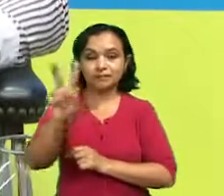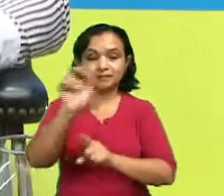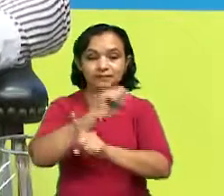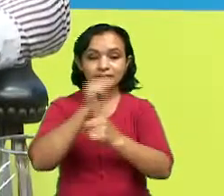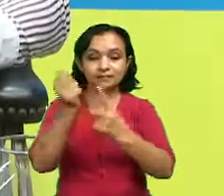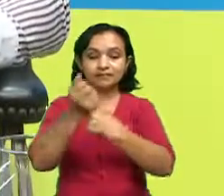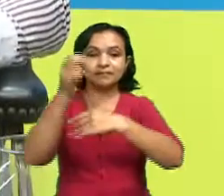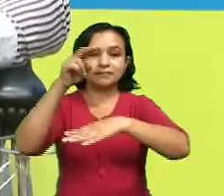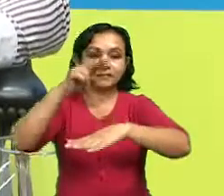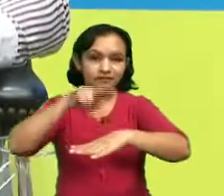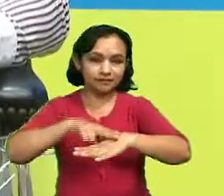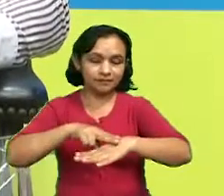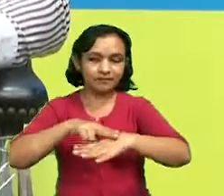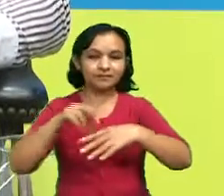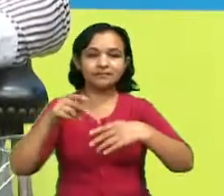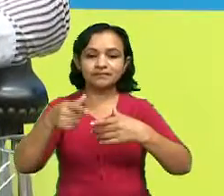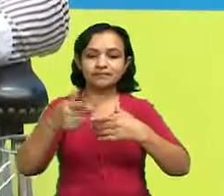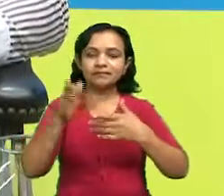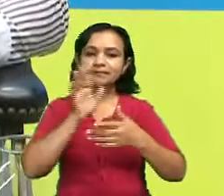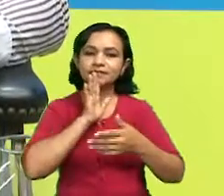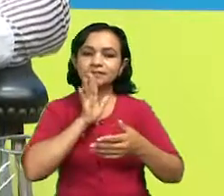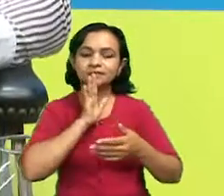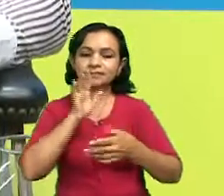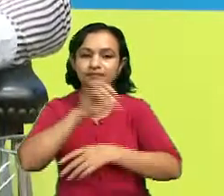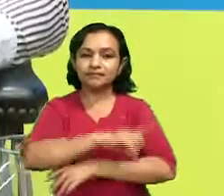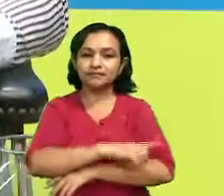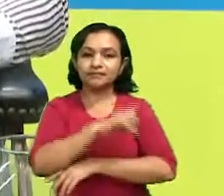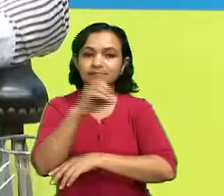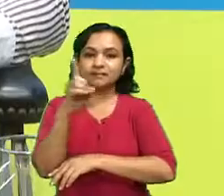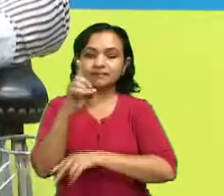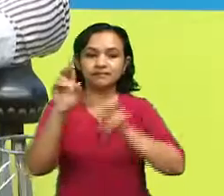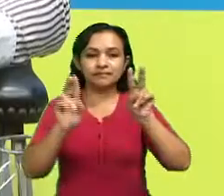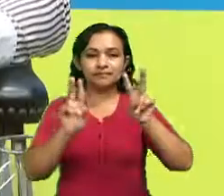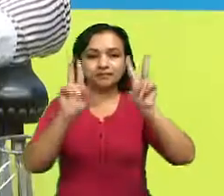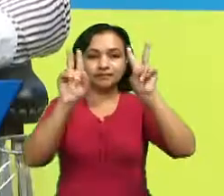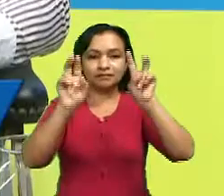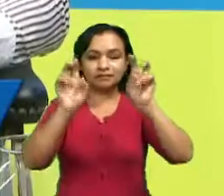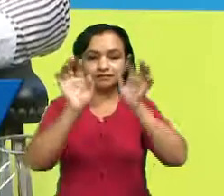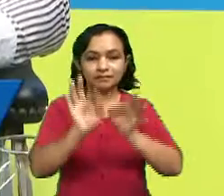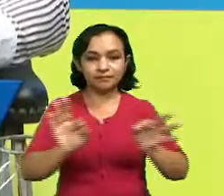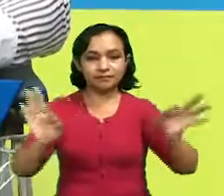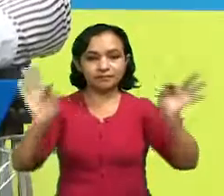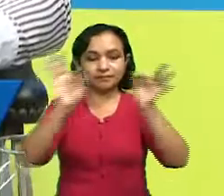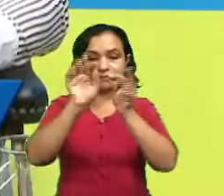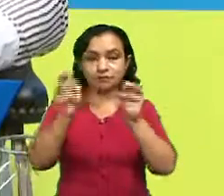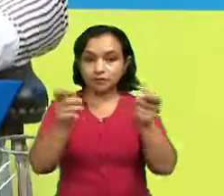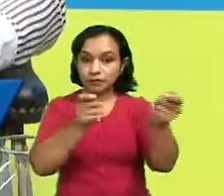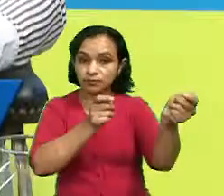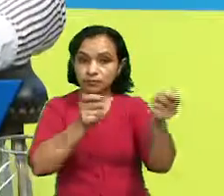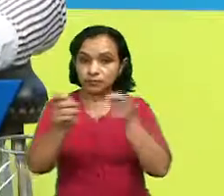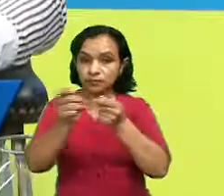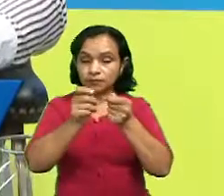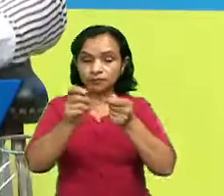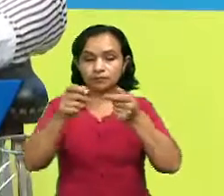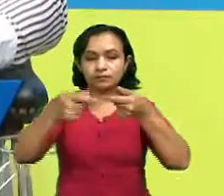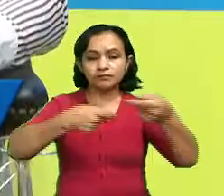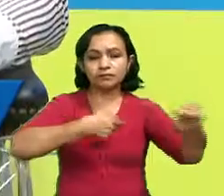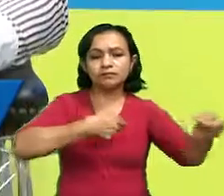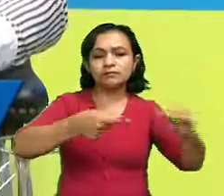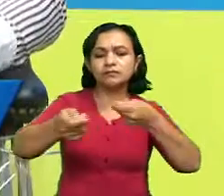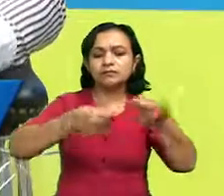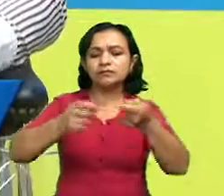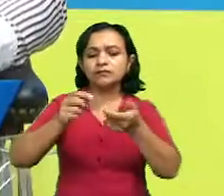canal de la Asamblea Nacional. Estamos conversando hoy sobre la importancia del control de los fármacos